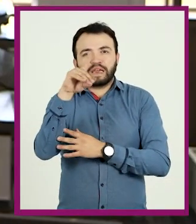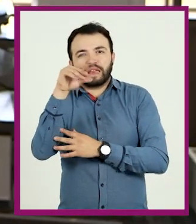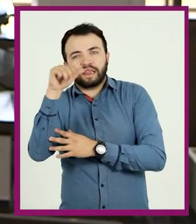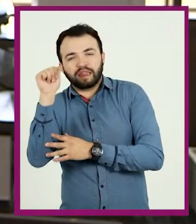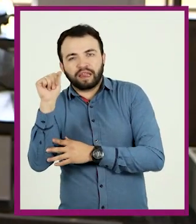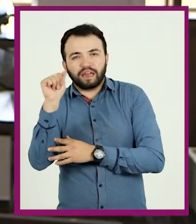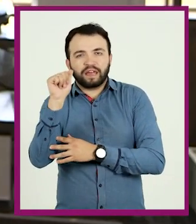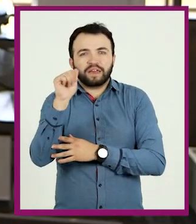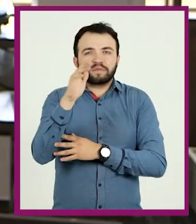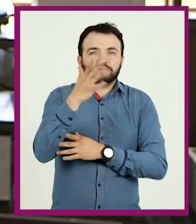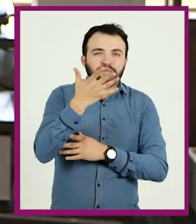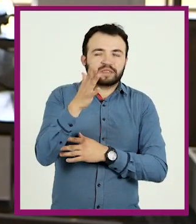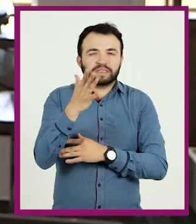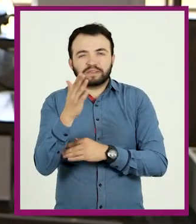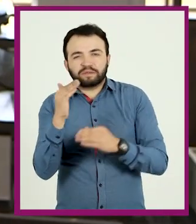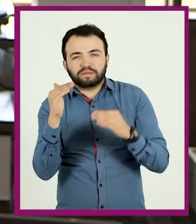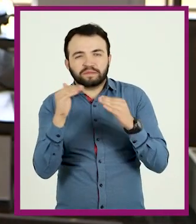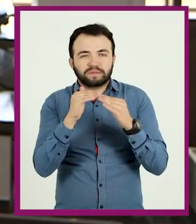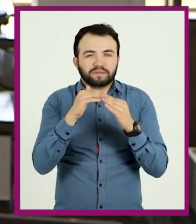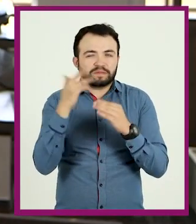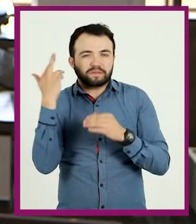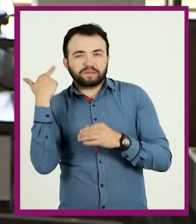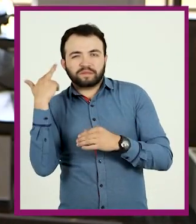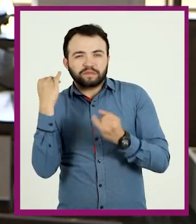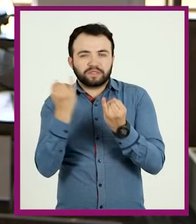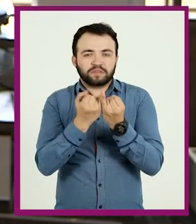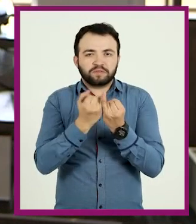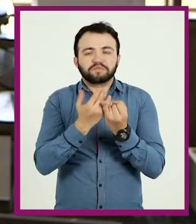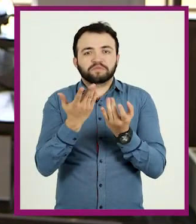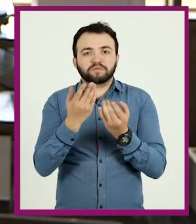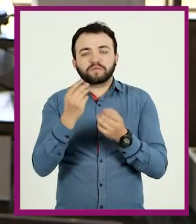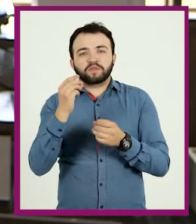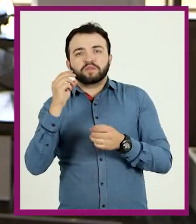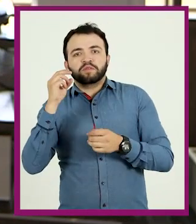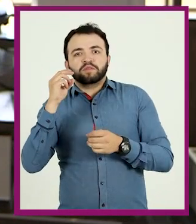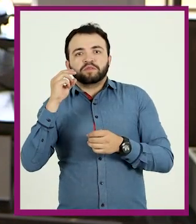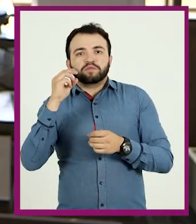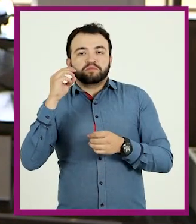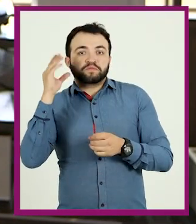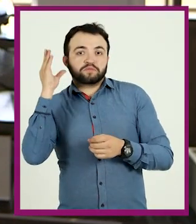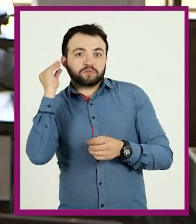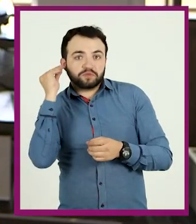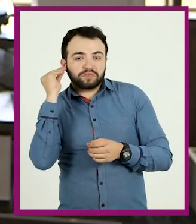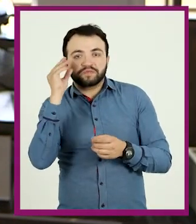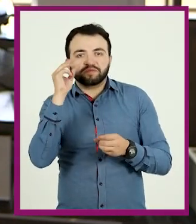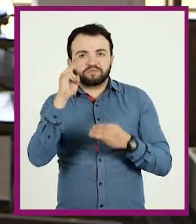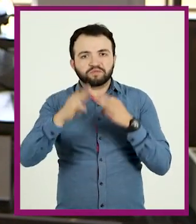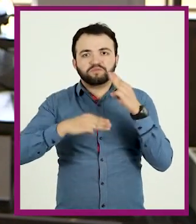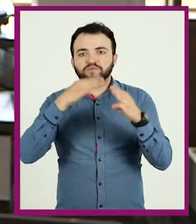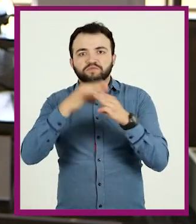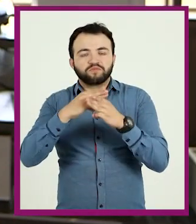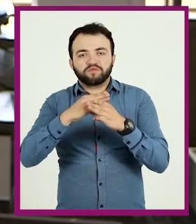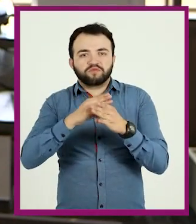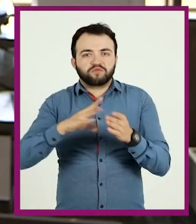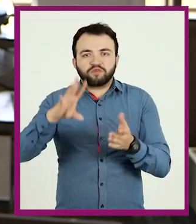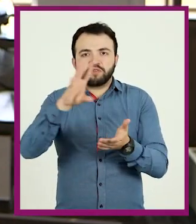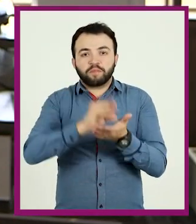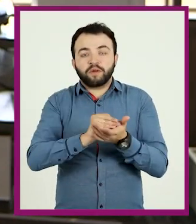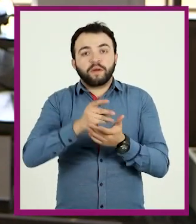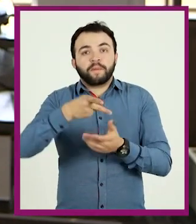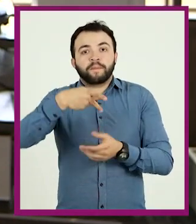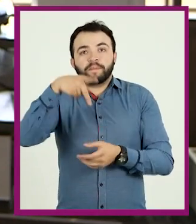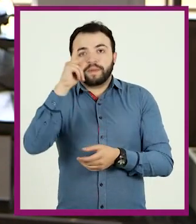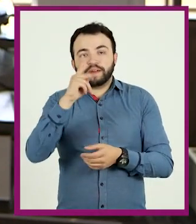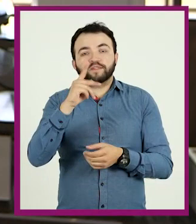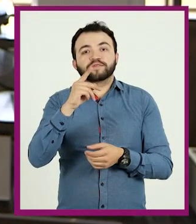nos ayuda a saber que la música es universal, pero no es un lenguaje universal, ¿no? Esto funciona por